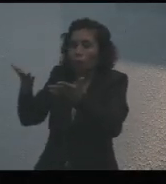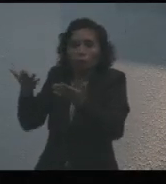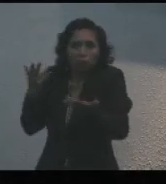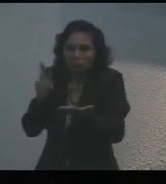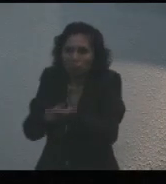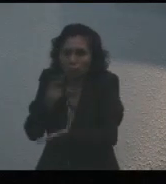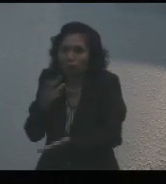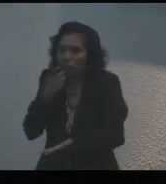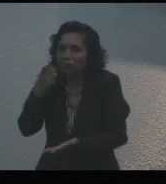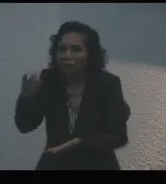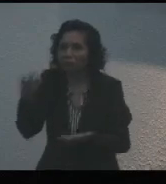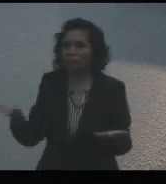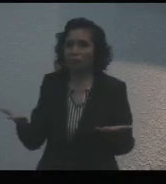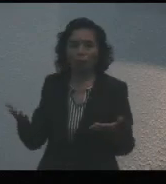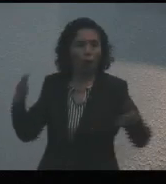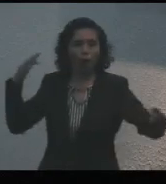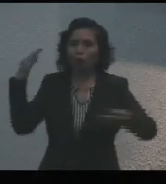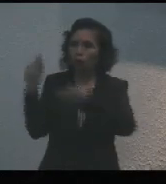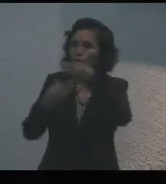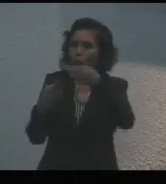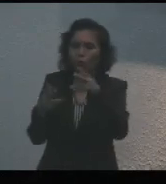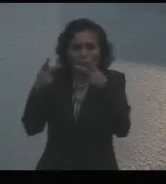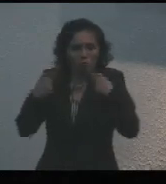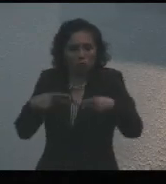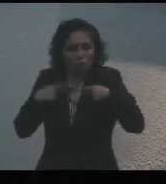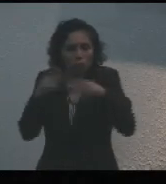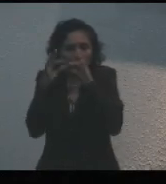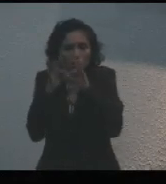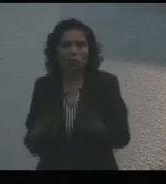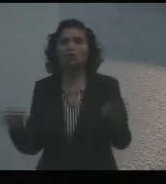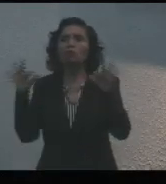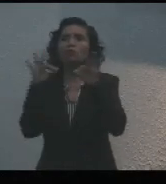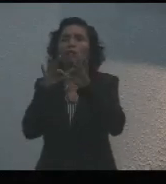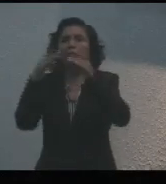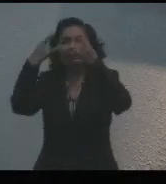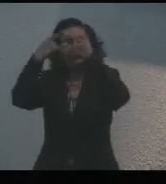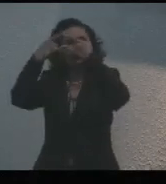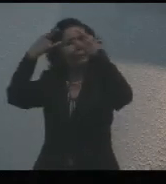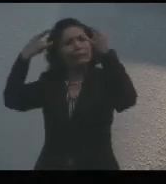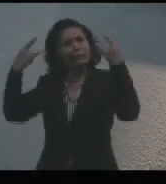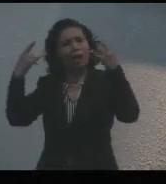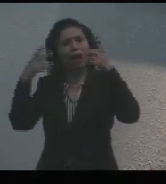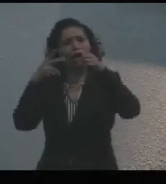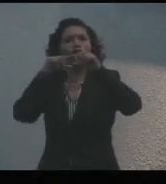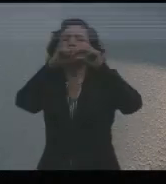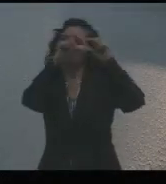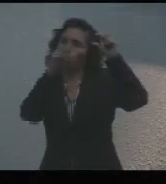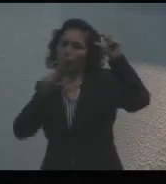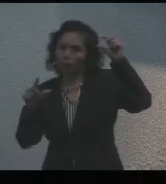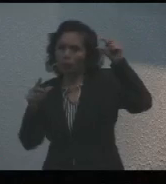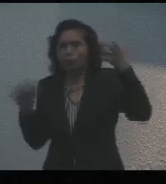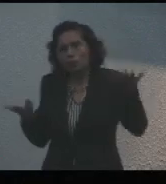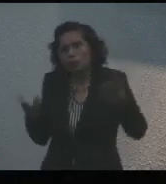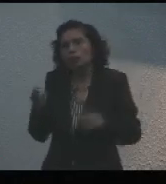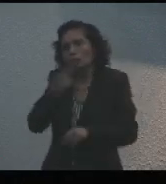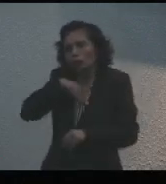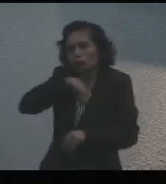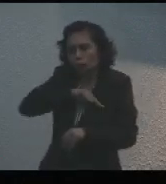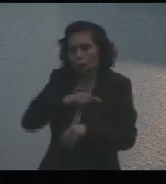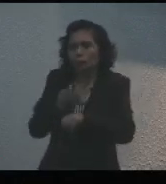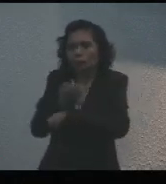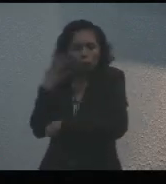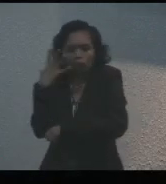a todas y todos aquellos claves personajes de la historia de nuestro país y, por supuesto, de nuestro bellísimo